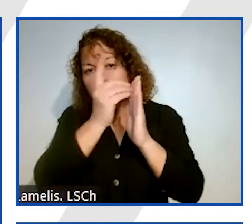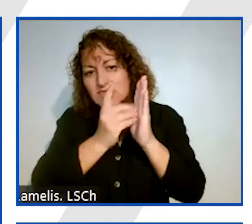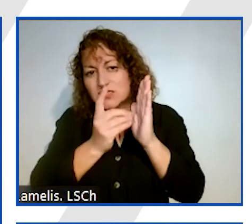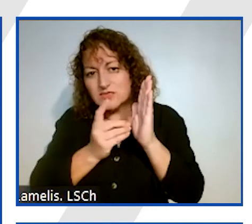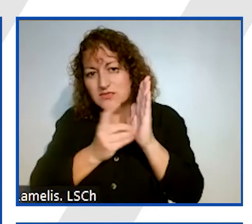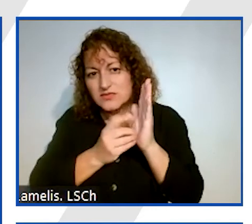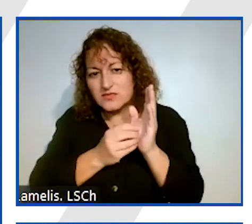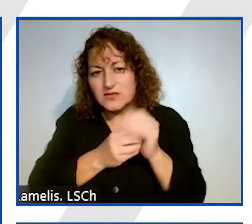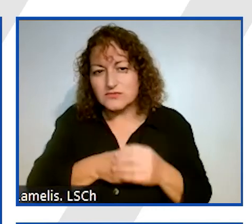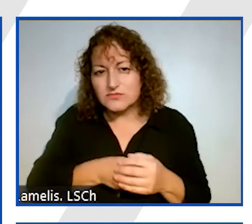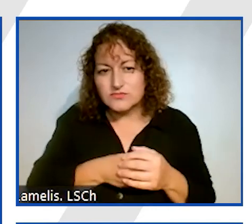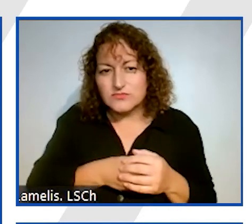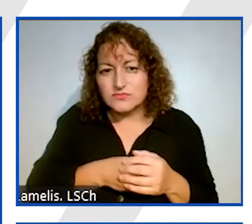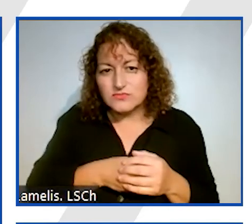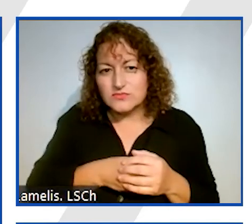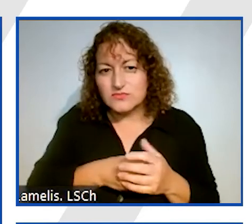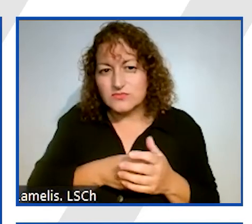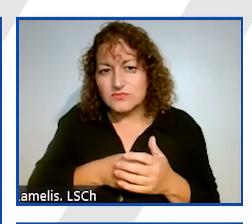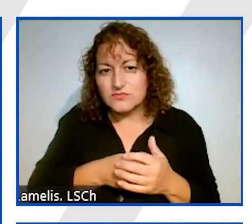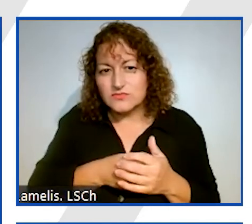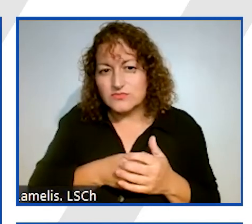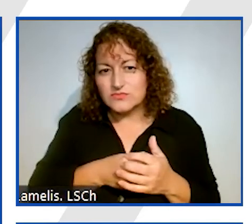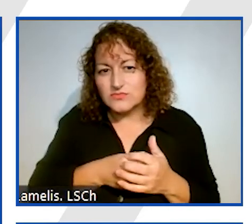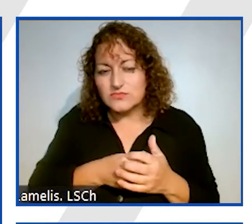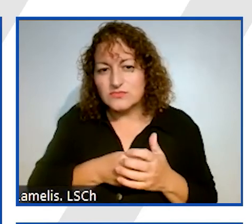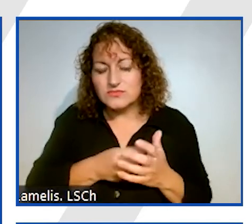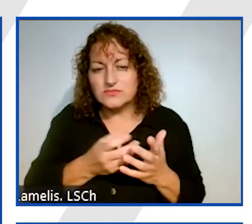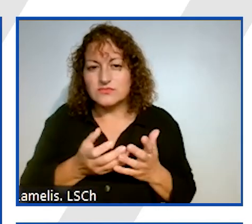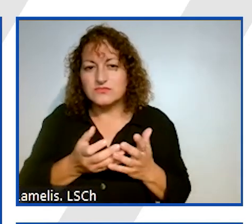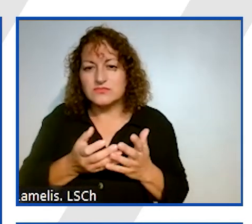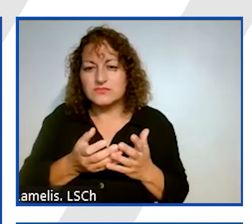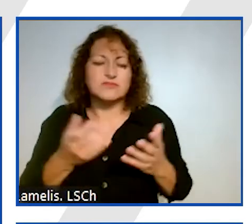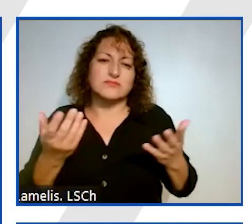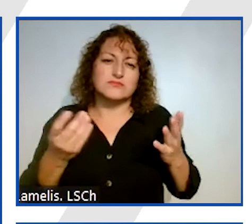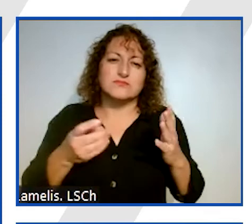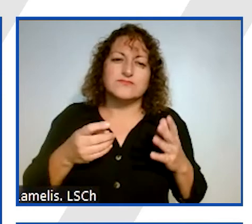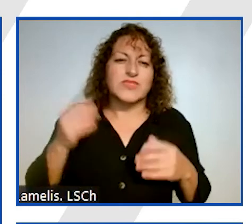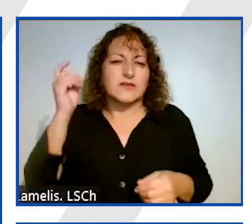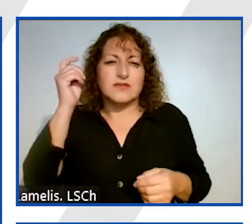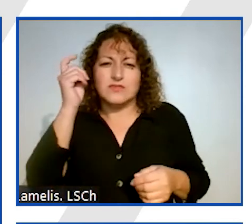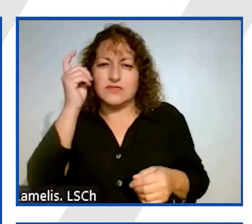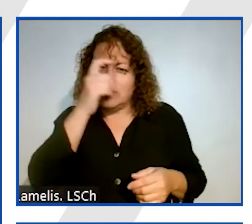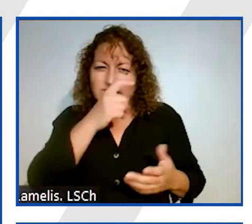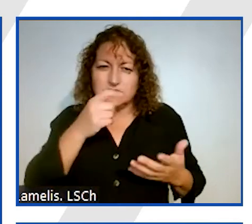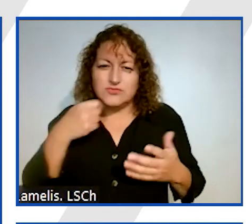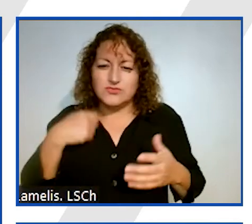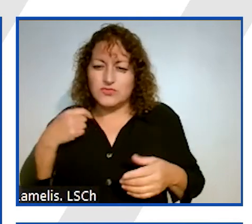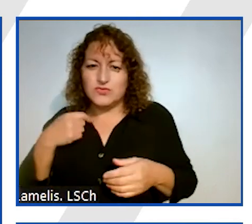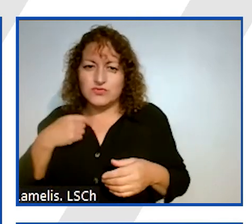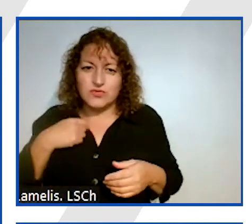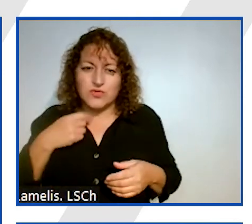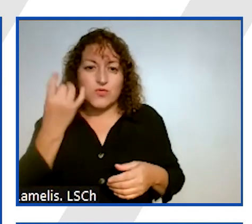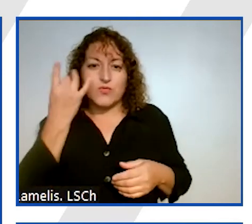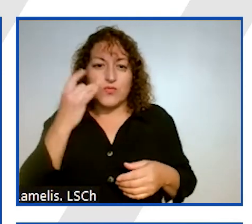el amor que uno le tiene a esa especie y lo convierten en números, entonces lo hacen más objetivo. Si lo hiciera yo sería otra cosa, pero yo no soy el que lo hago, yo estoy entregando